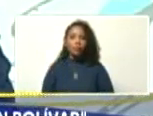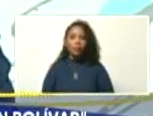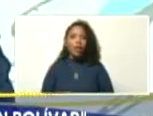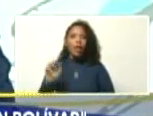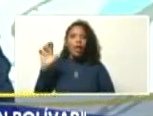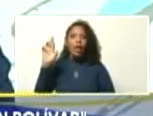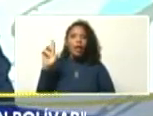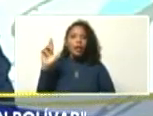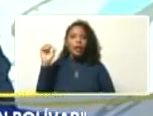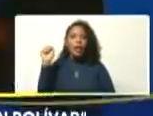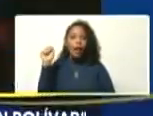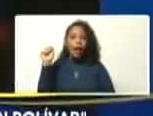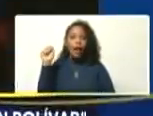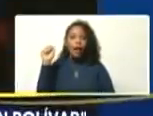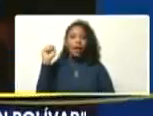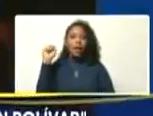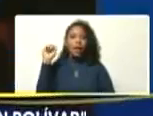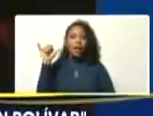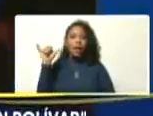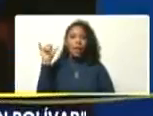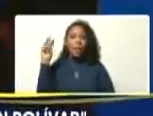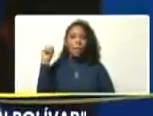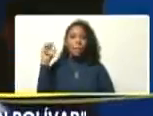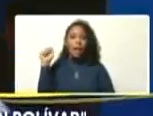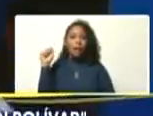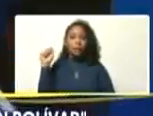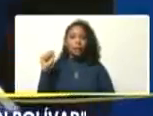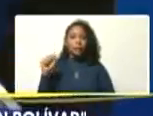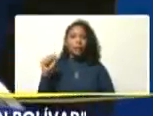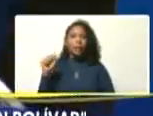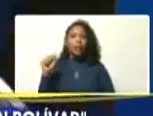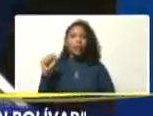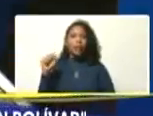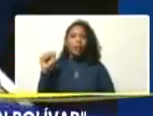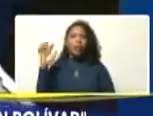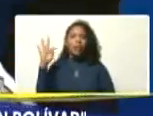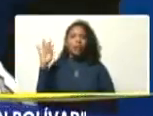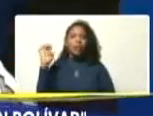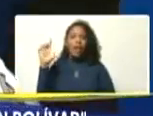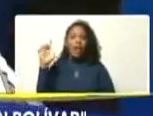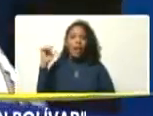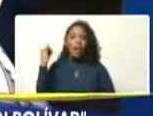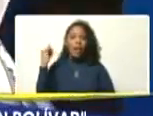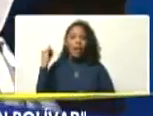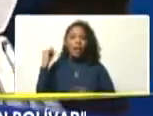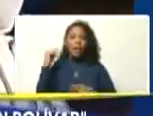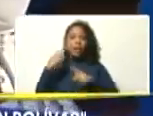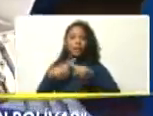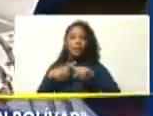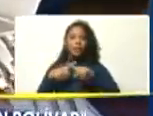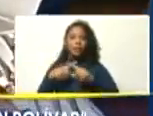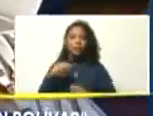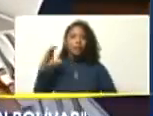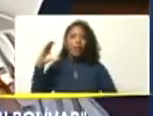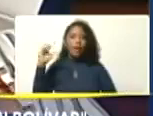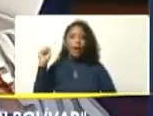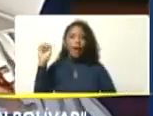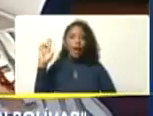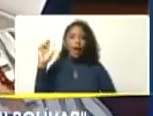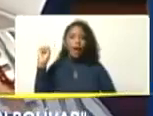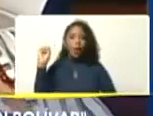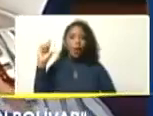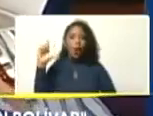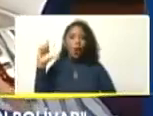Rondón, Marlon Zambrano, Félix Gutiérrez, Carol Tancredi, Manuel